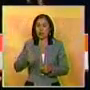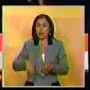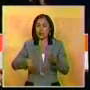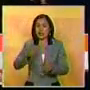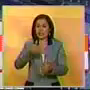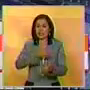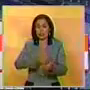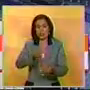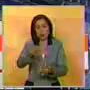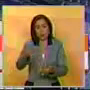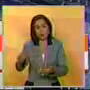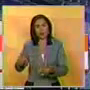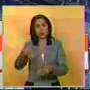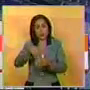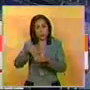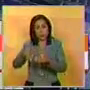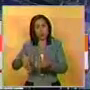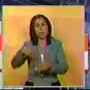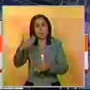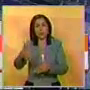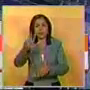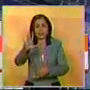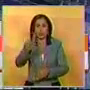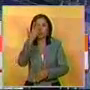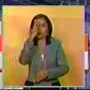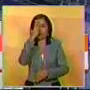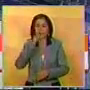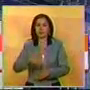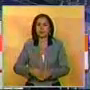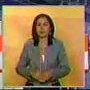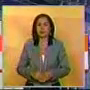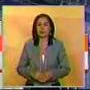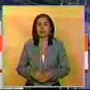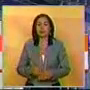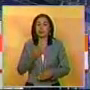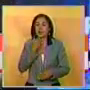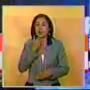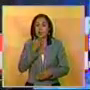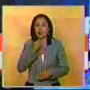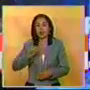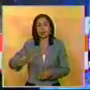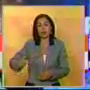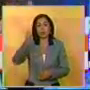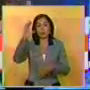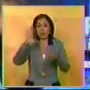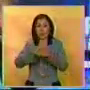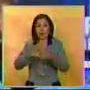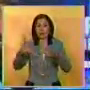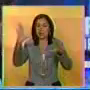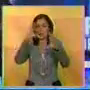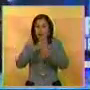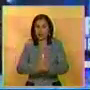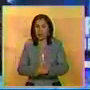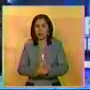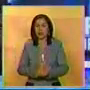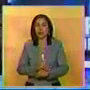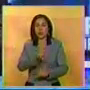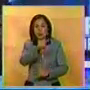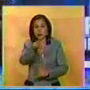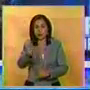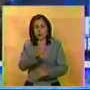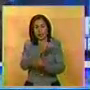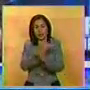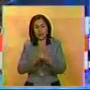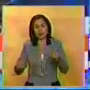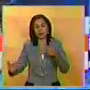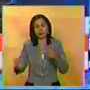millones de votantes registrados que votarán el próximo 5 de febrero. Y de cara al llamado Supermartes esta noche, los aspirantes demócratas